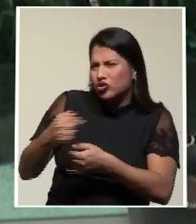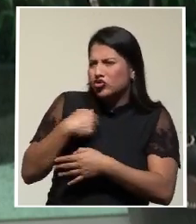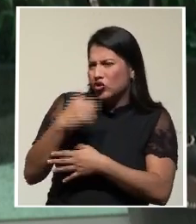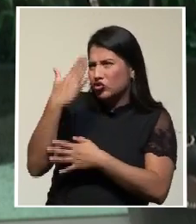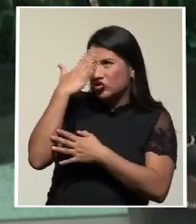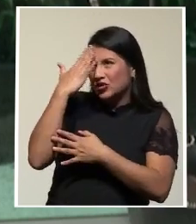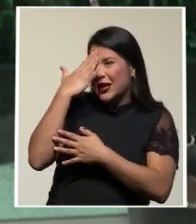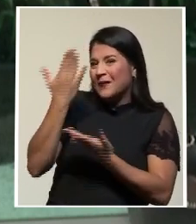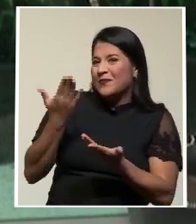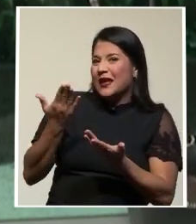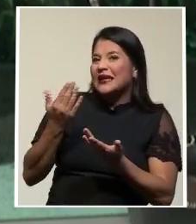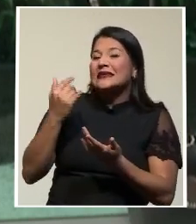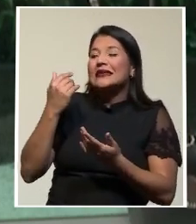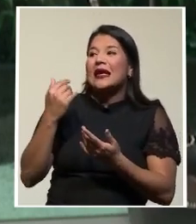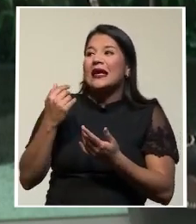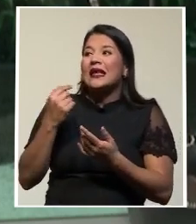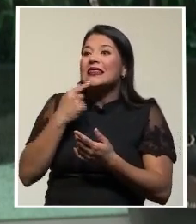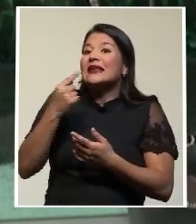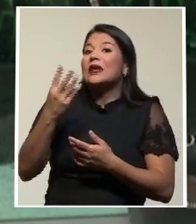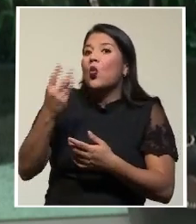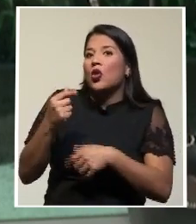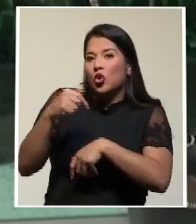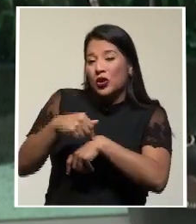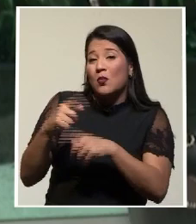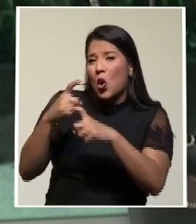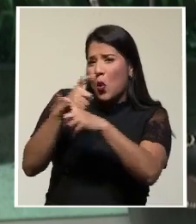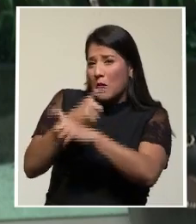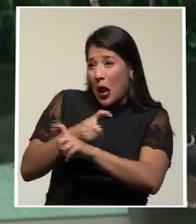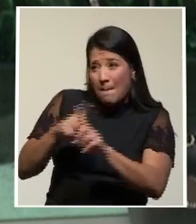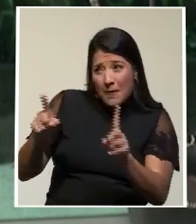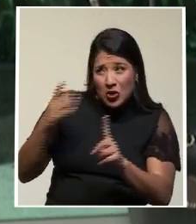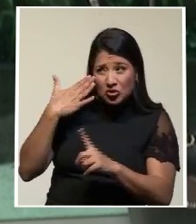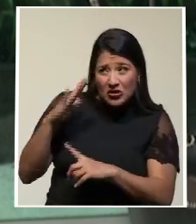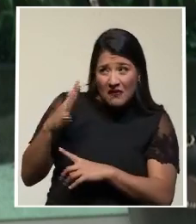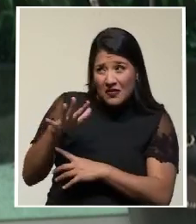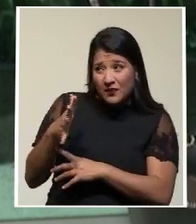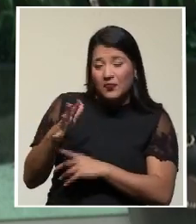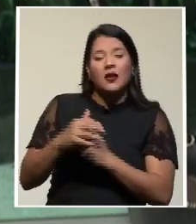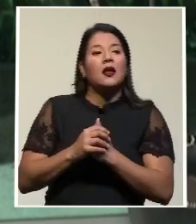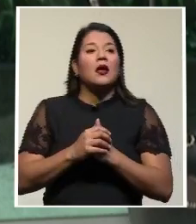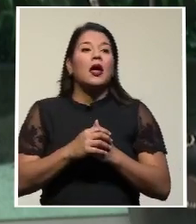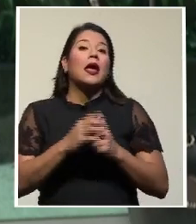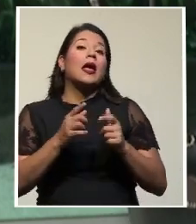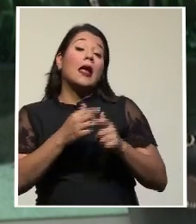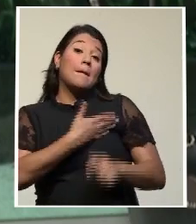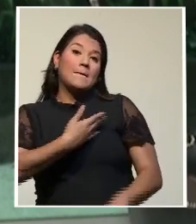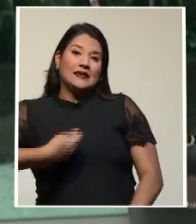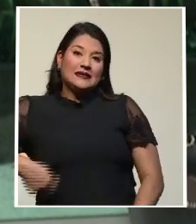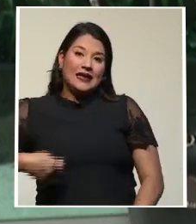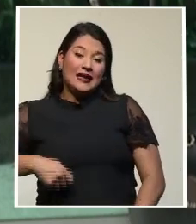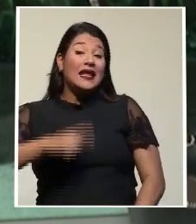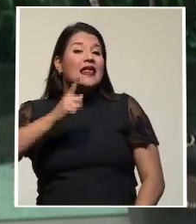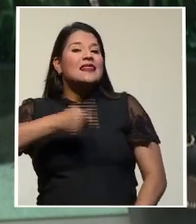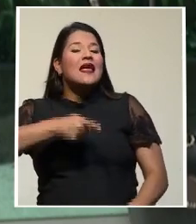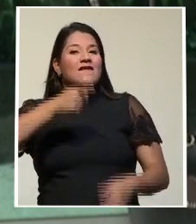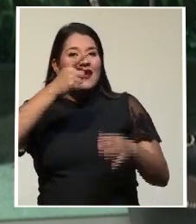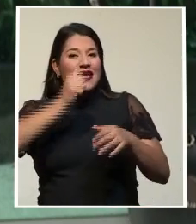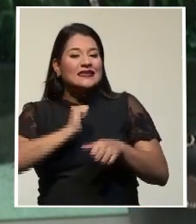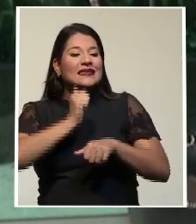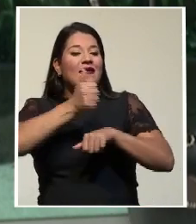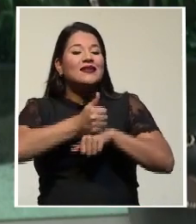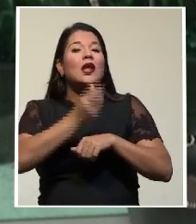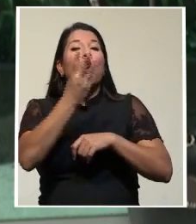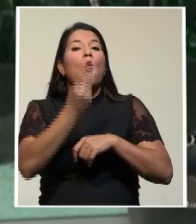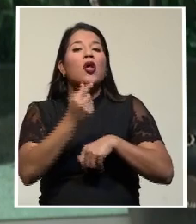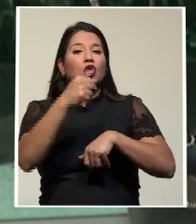hacen alguna expectativa. La presidencia tiene que definir cuál es el plazo para la comisión, pero para tener una